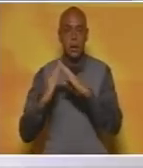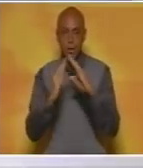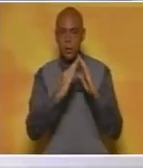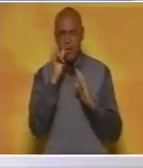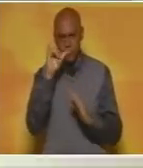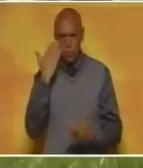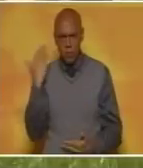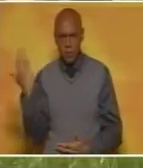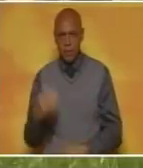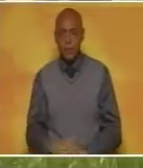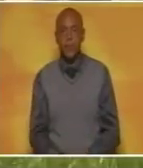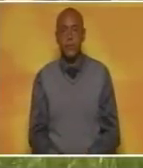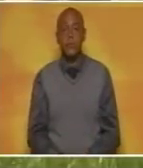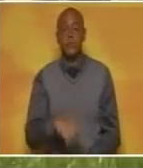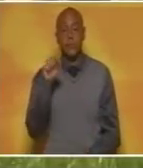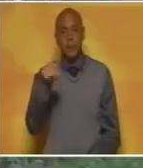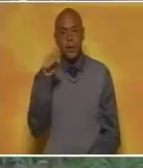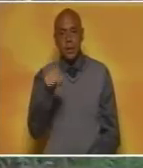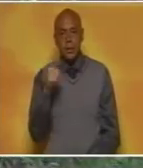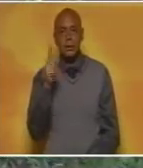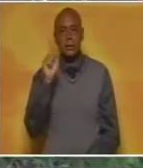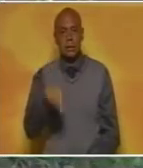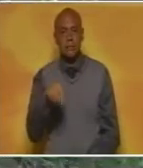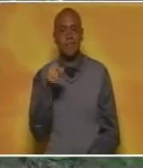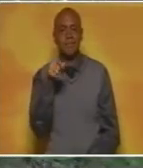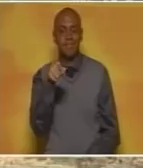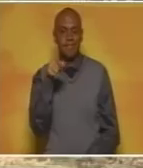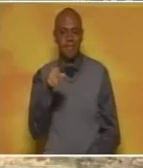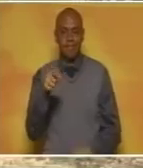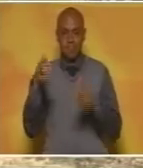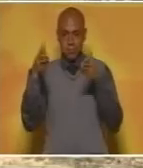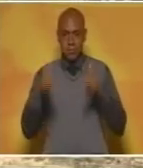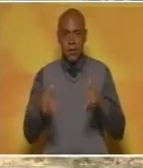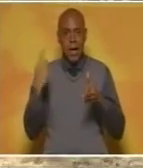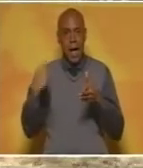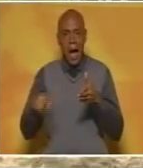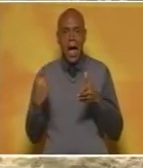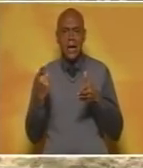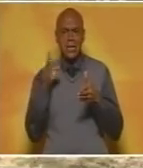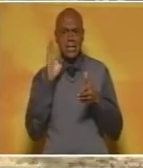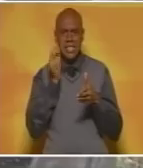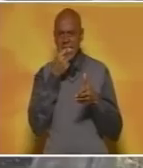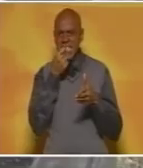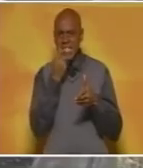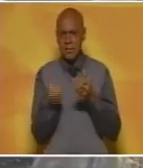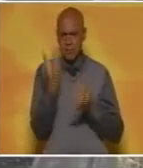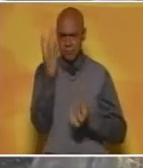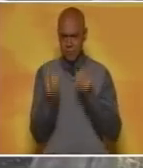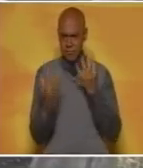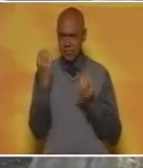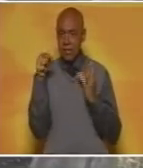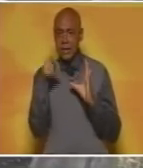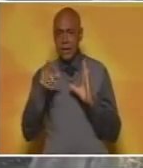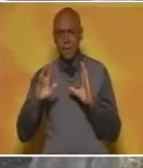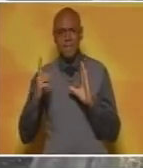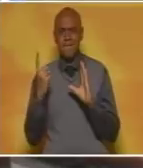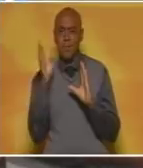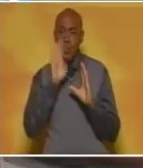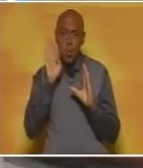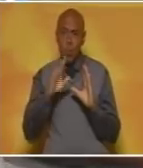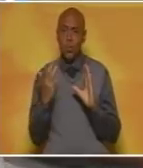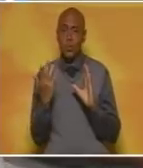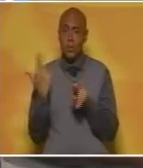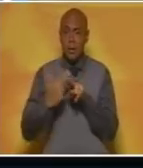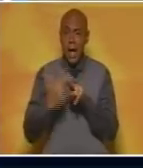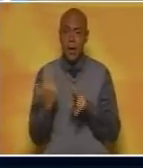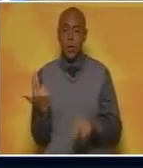información. La toma para llenar los envases se encuentra en un lugar rodeado de maleza y señalan que es un riesgo para ellos. Por lo